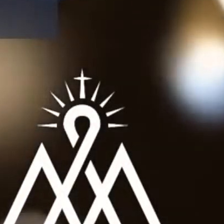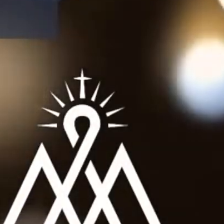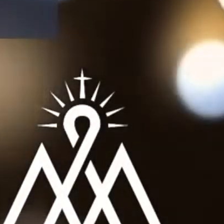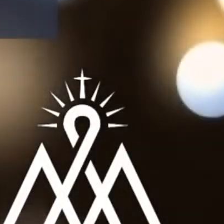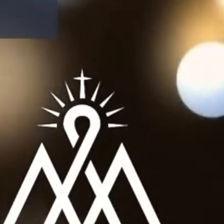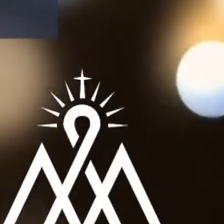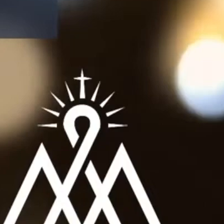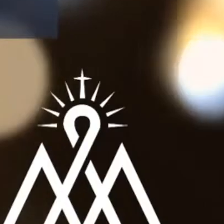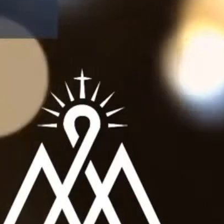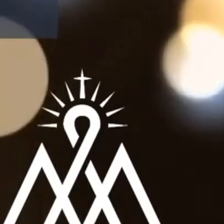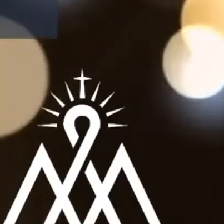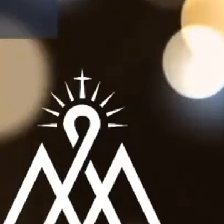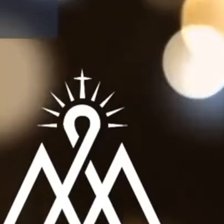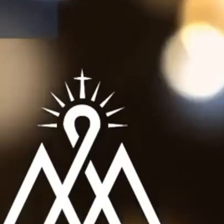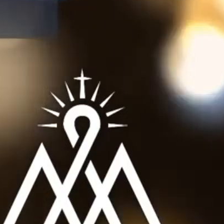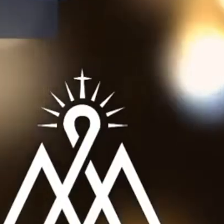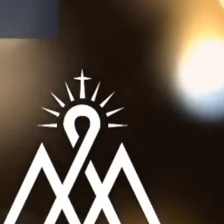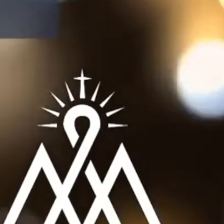Música